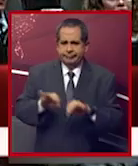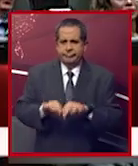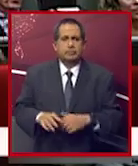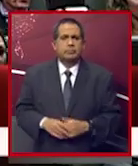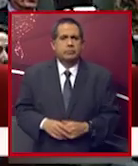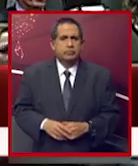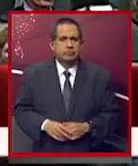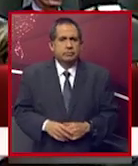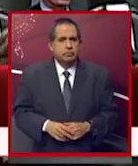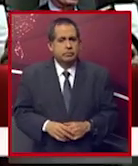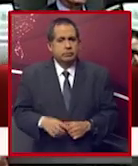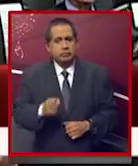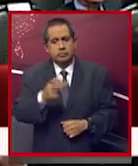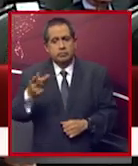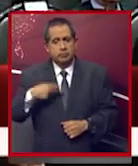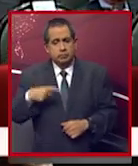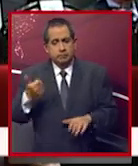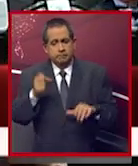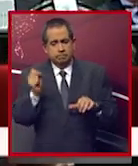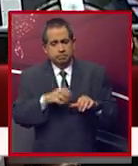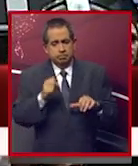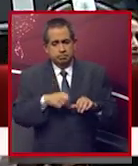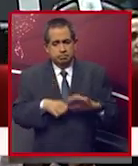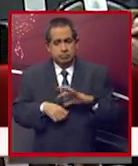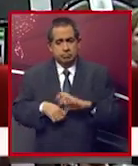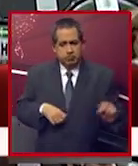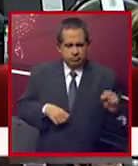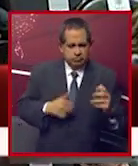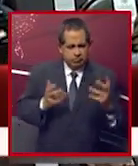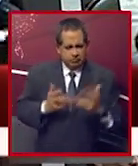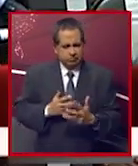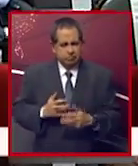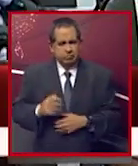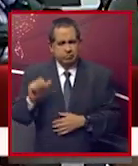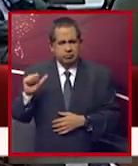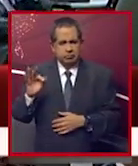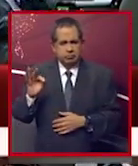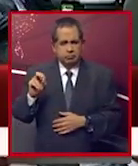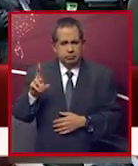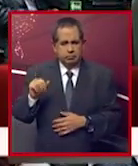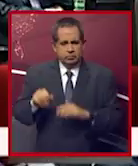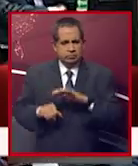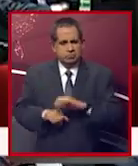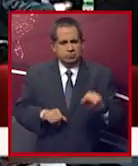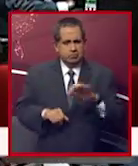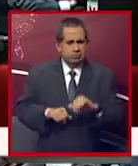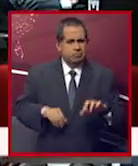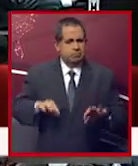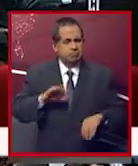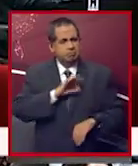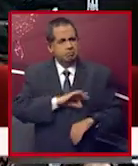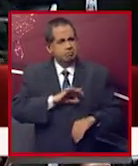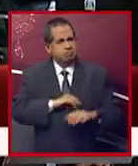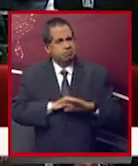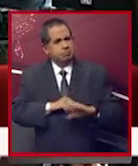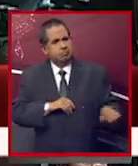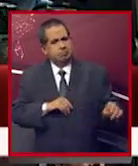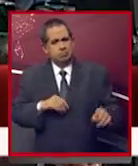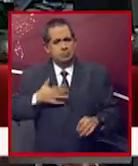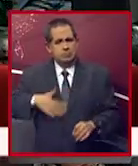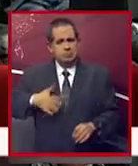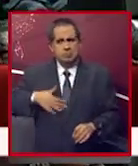El ahorro de los trabajadores ha sido saqueado. Las afores han servido para que unos pocos hagan grandes negocios a costa de los